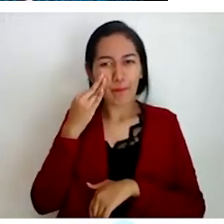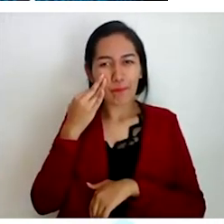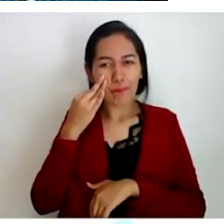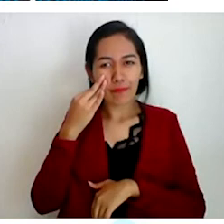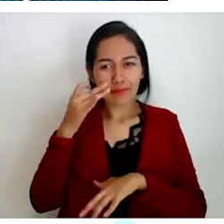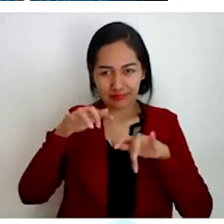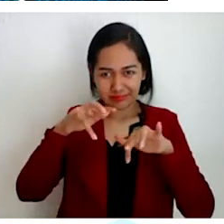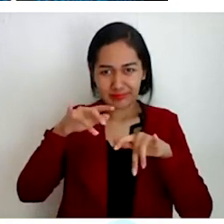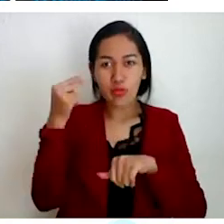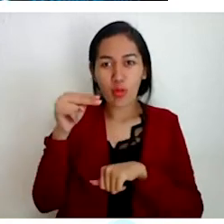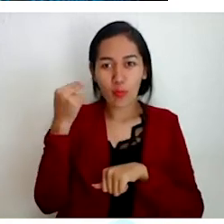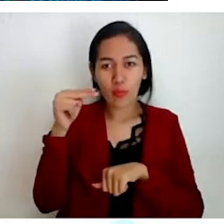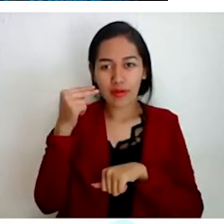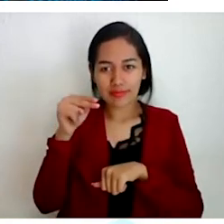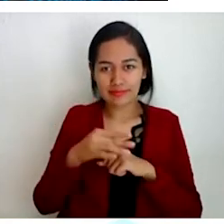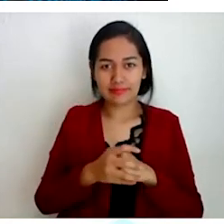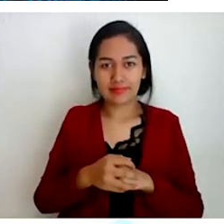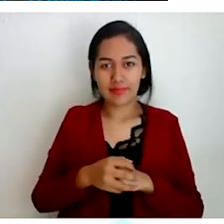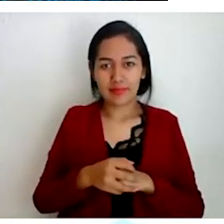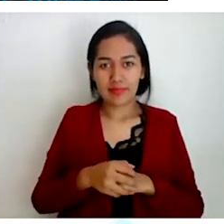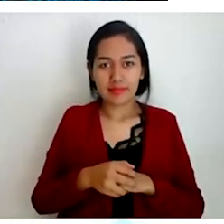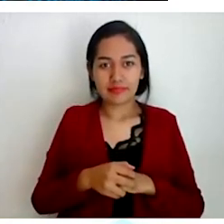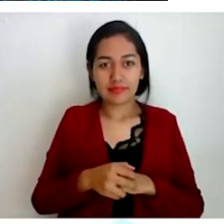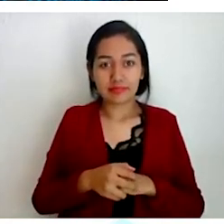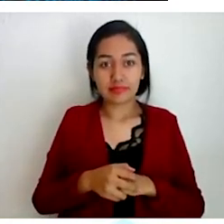si es que me deja esto, no sé por qué me...